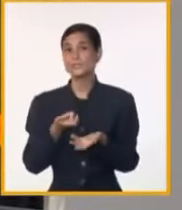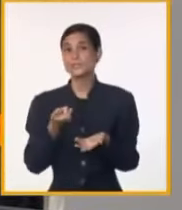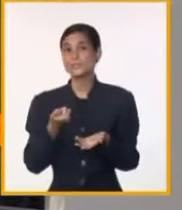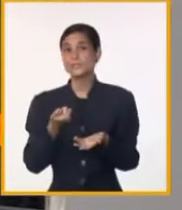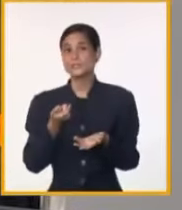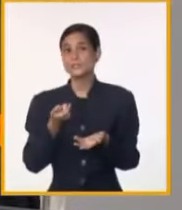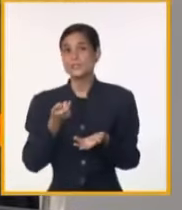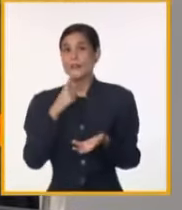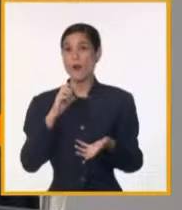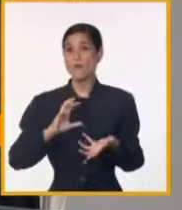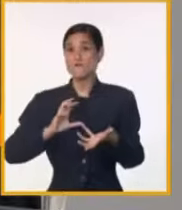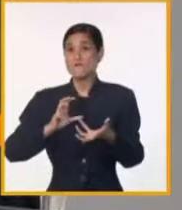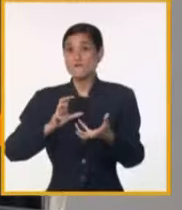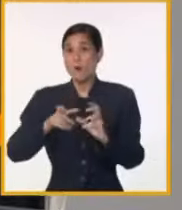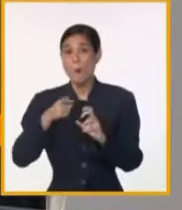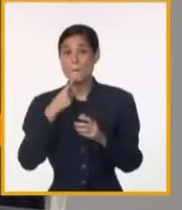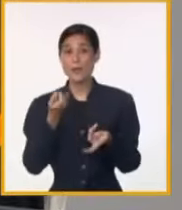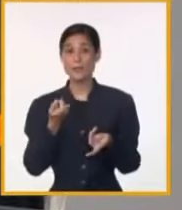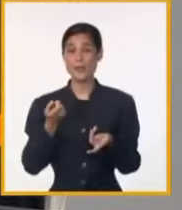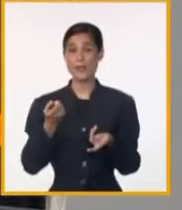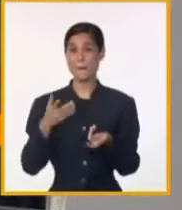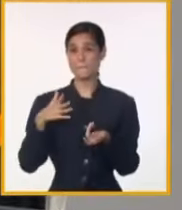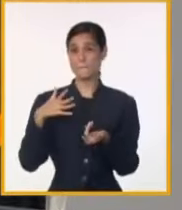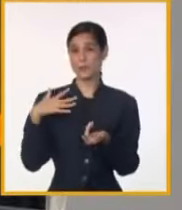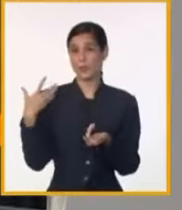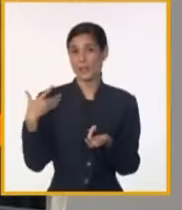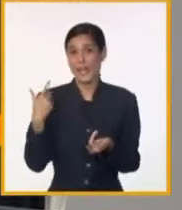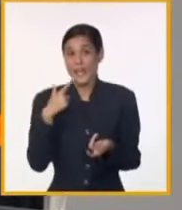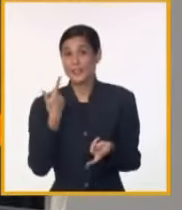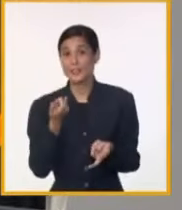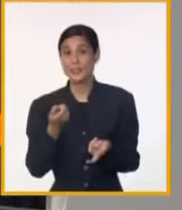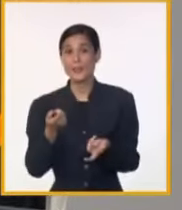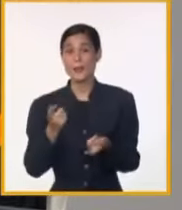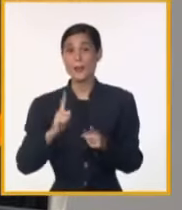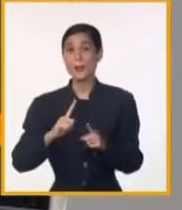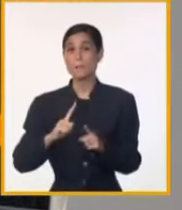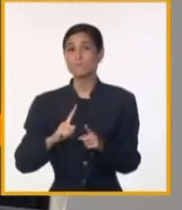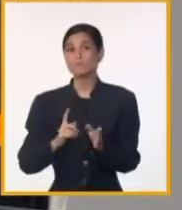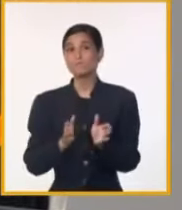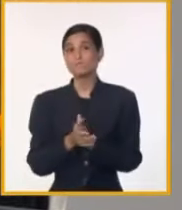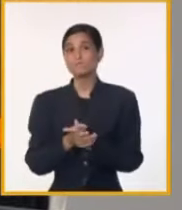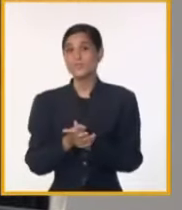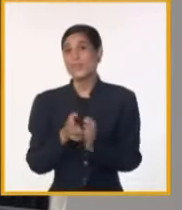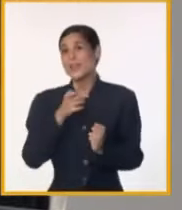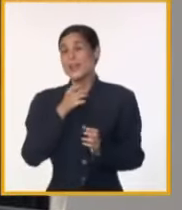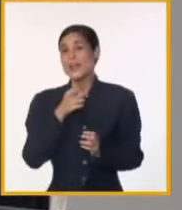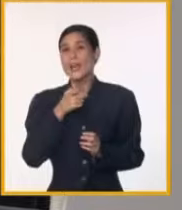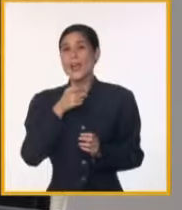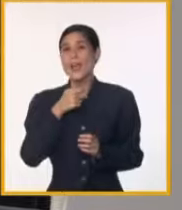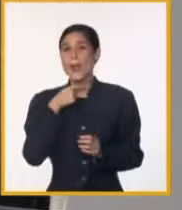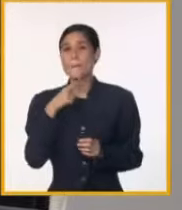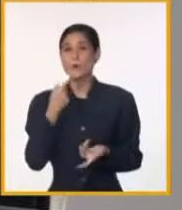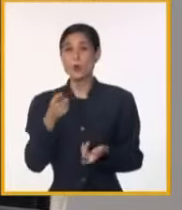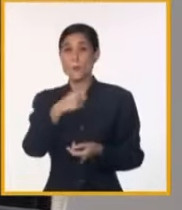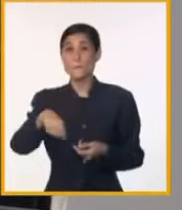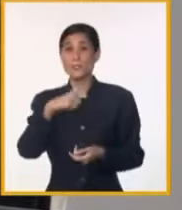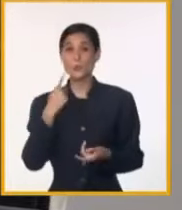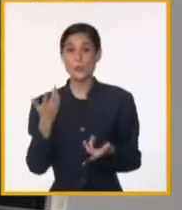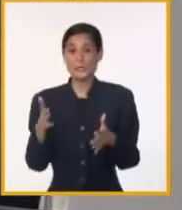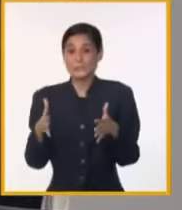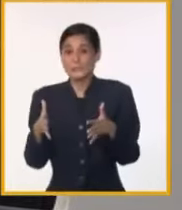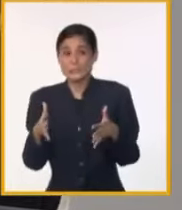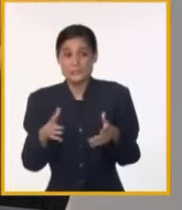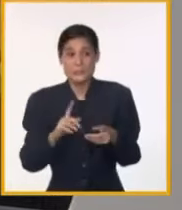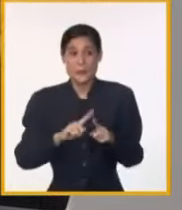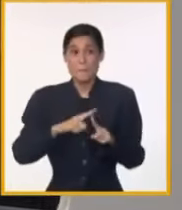rebelión de una explosión no diría que el resultado de la desesperación no sino que la